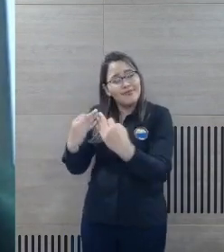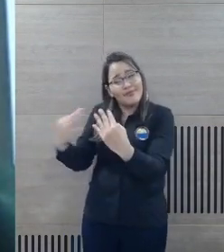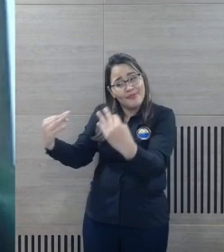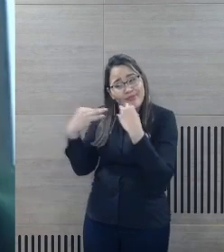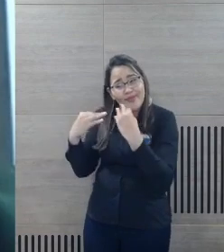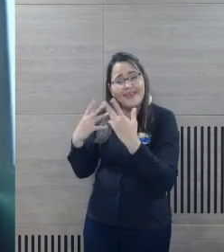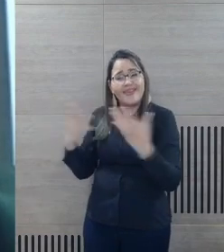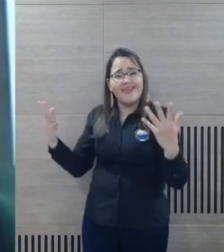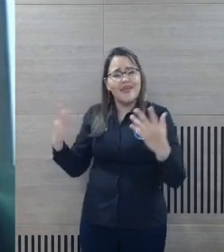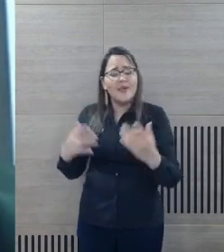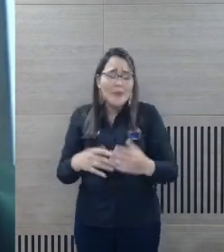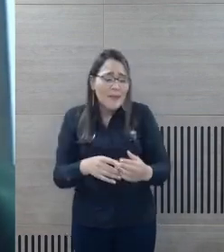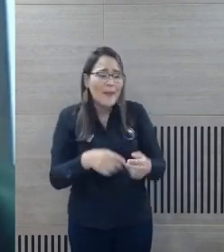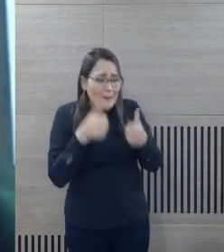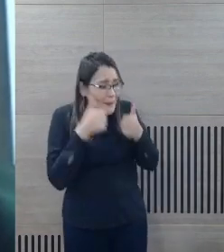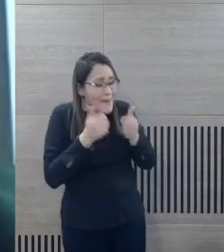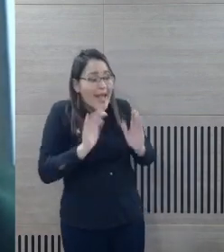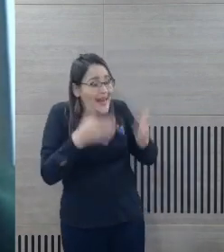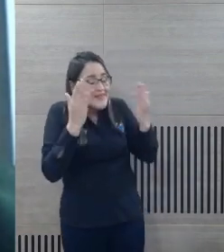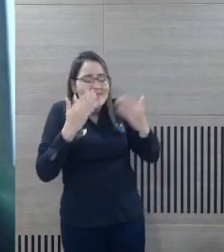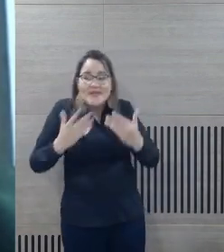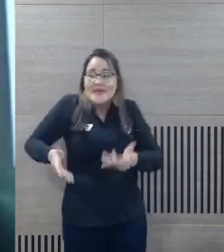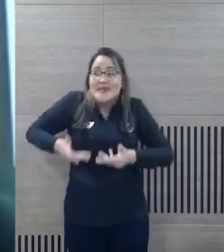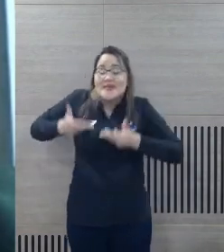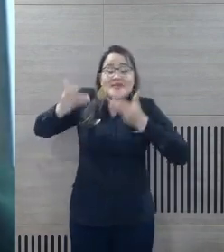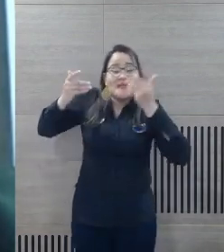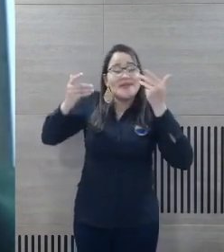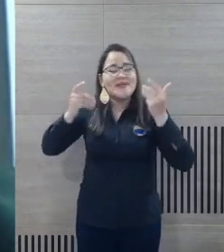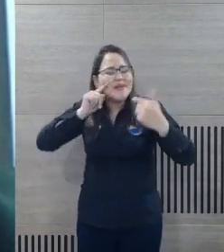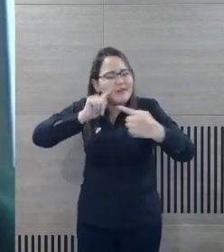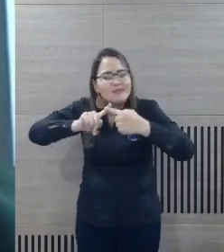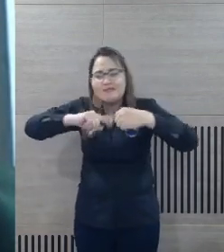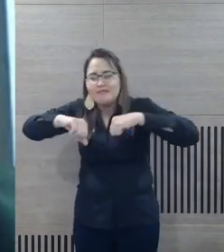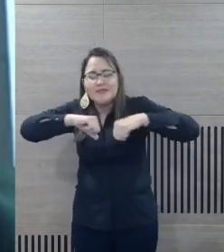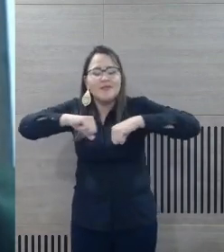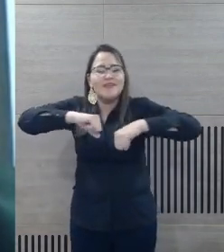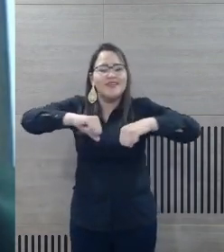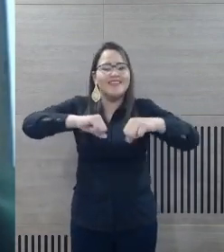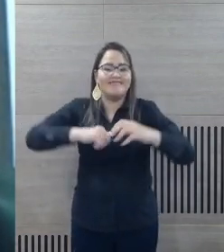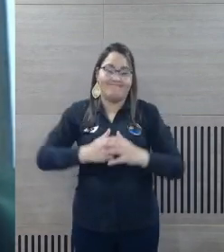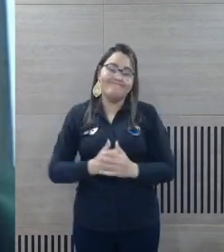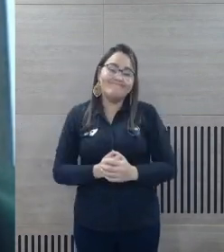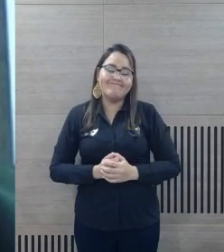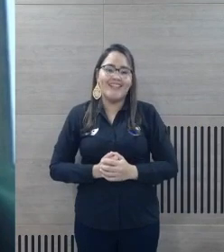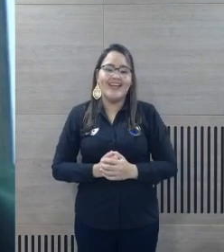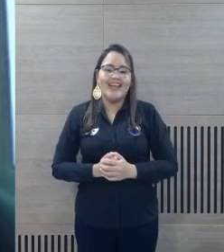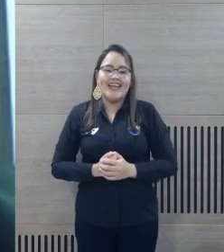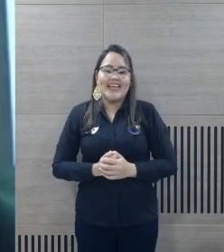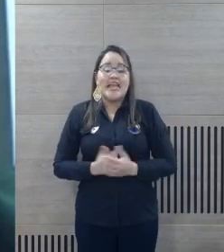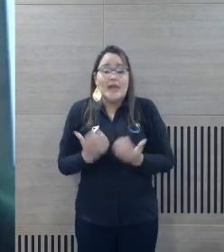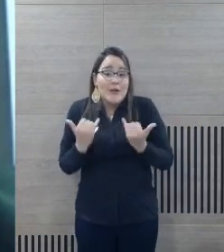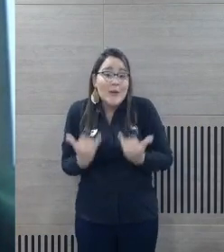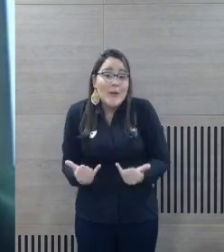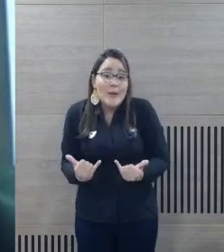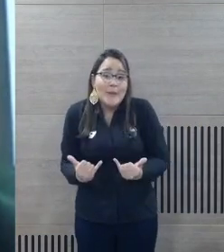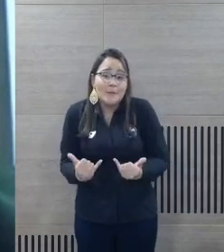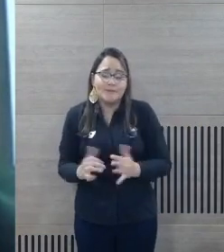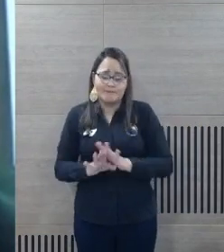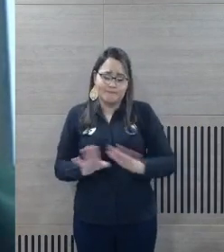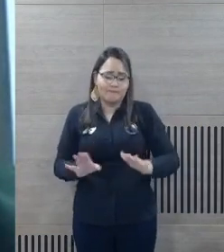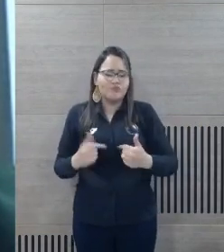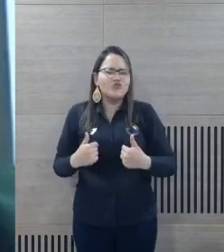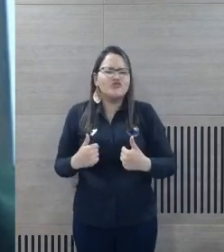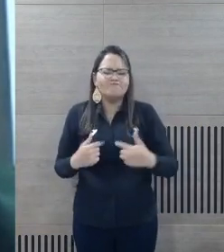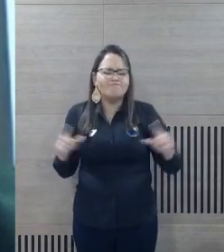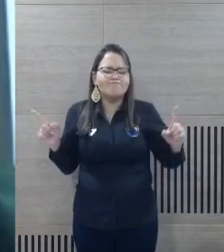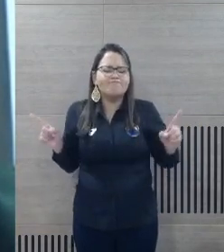continuar su proceso académico. Hoy solo debemos agradecer por eso que no están. Incluso